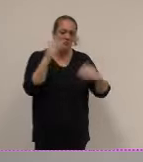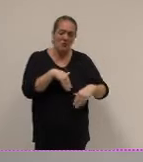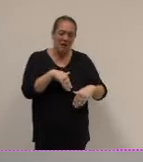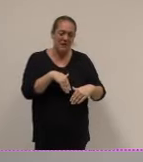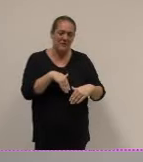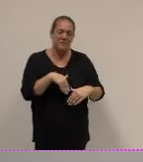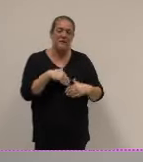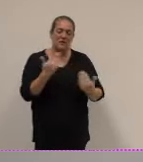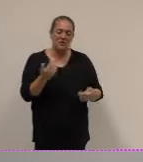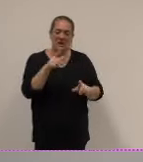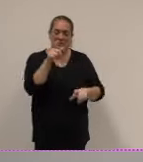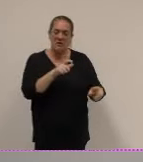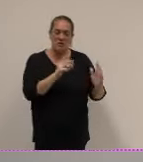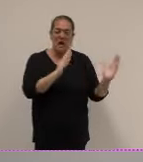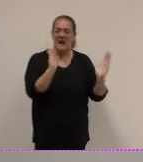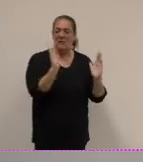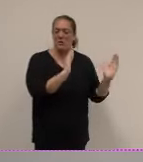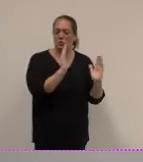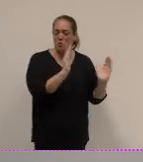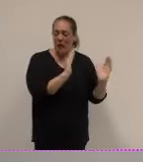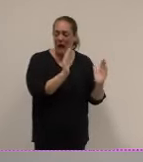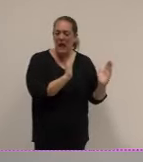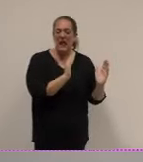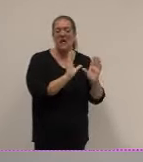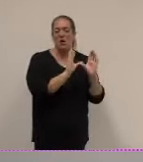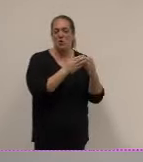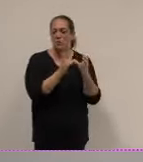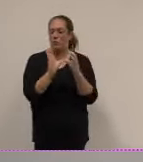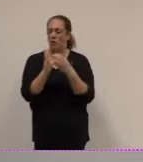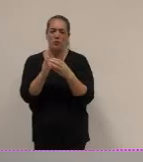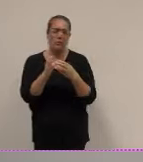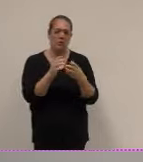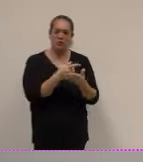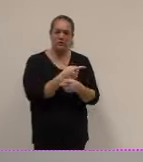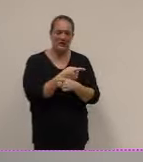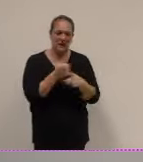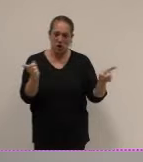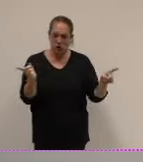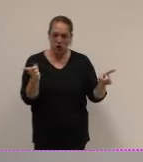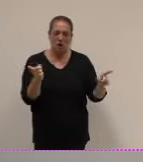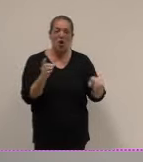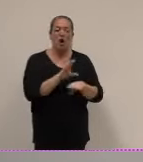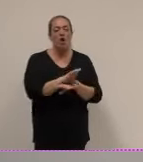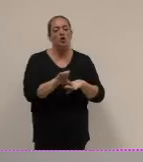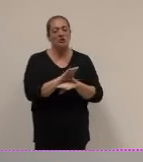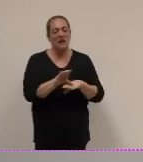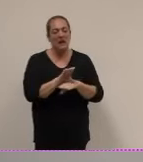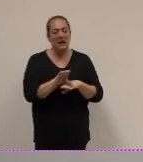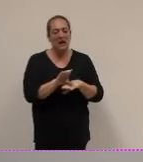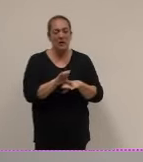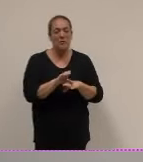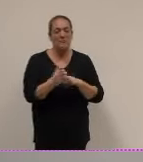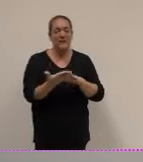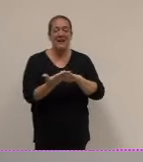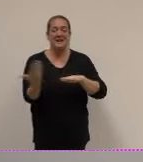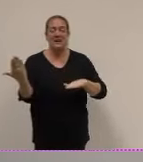personales eventuales de todos los grupos, a los consejeros que se van, pues